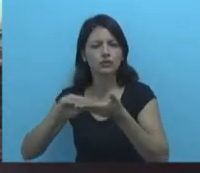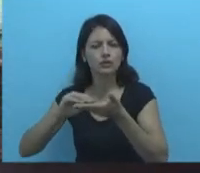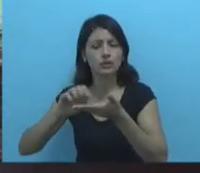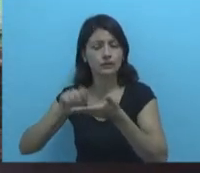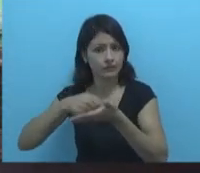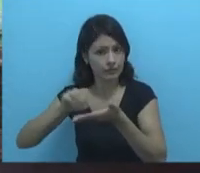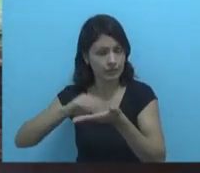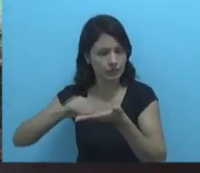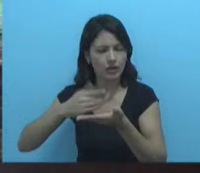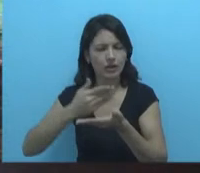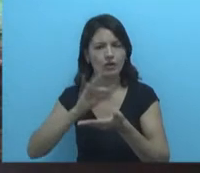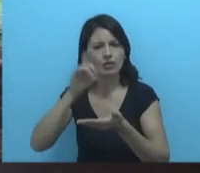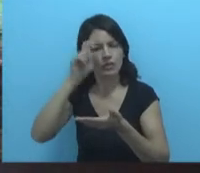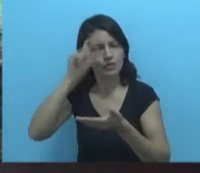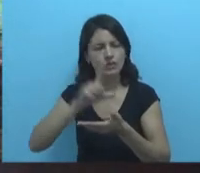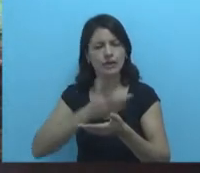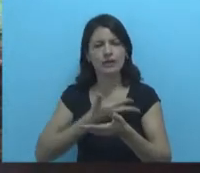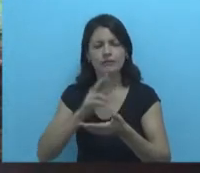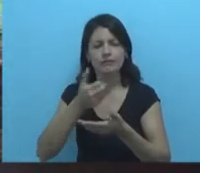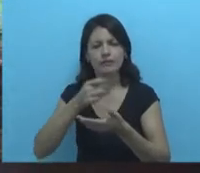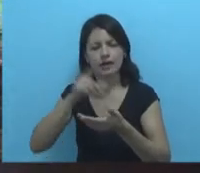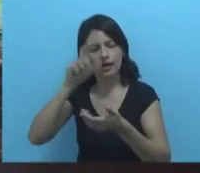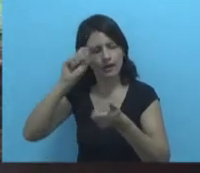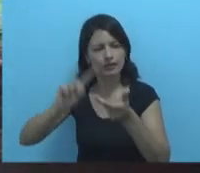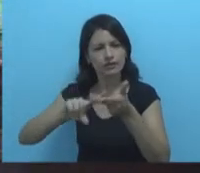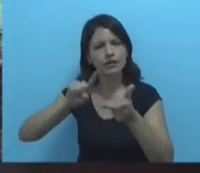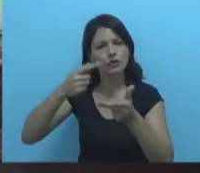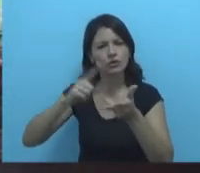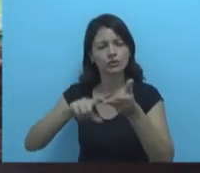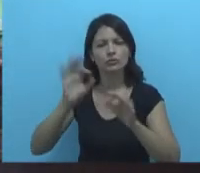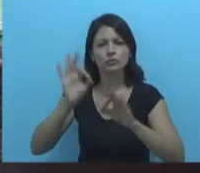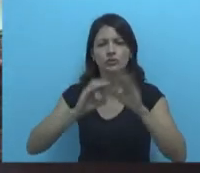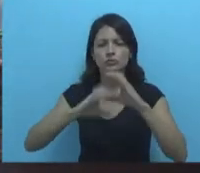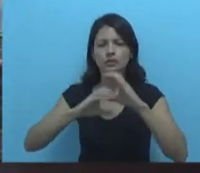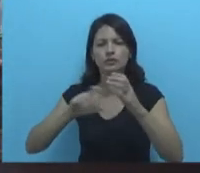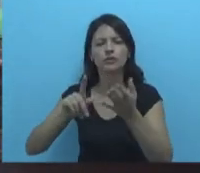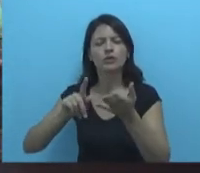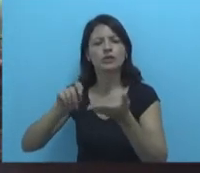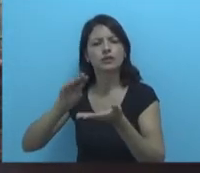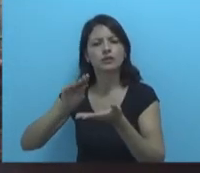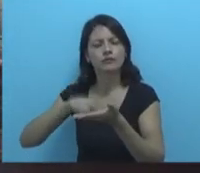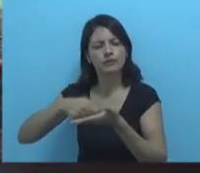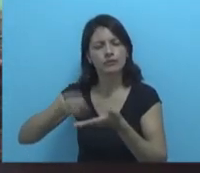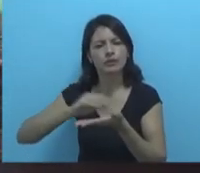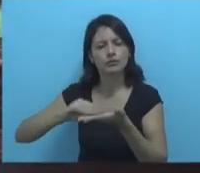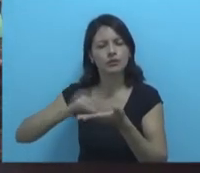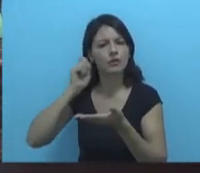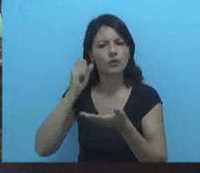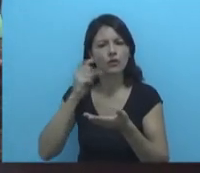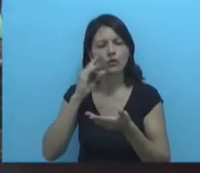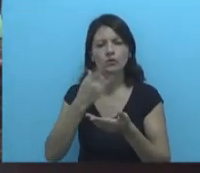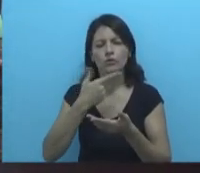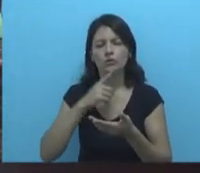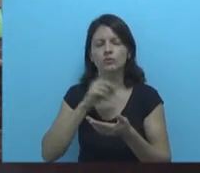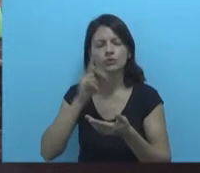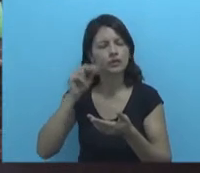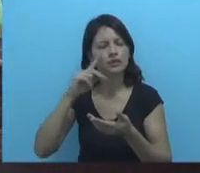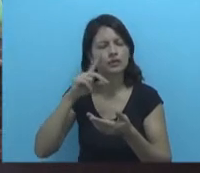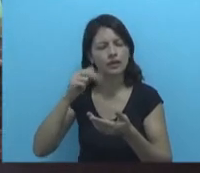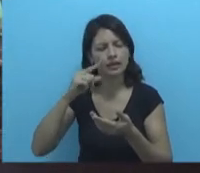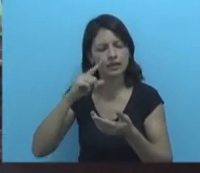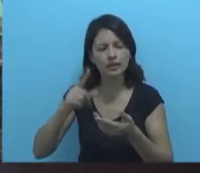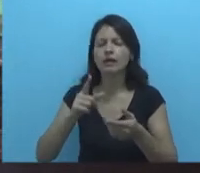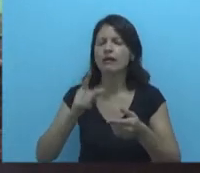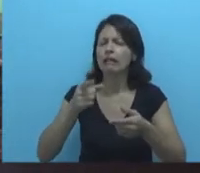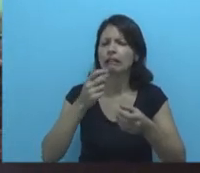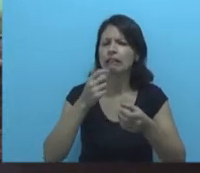Delfrade, el proyecto 43.368, el diputado Giustiniani, por el cual esta Cámara declara su preocupación por la